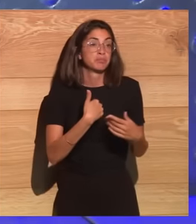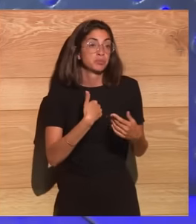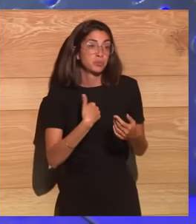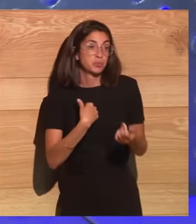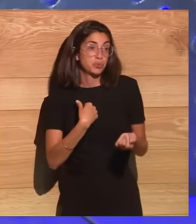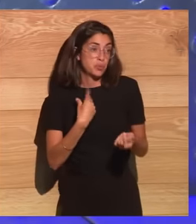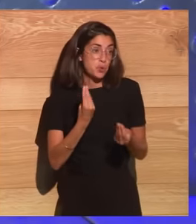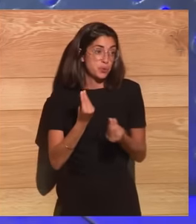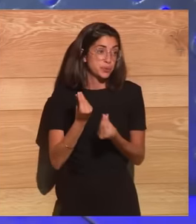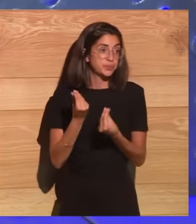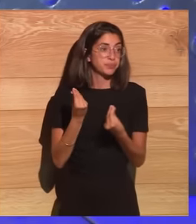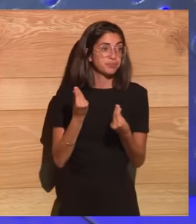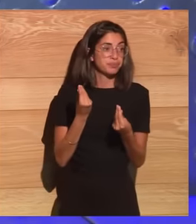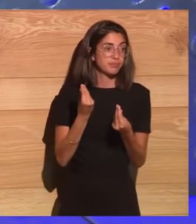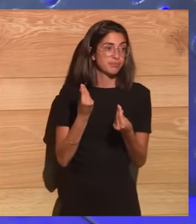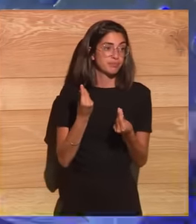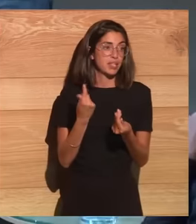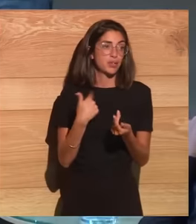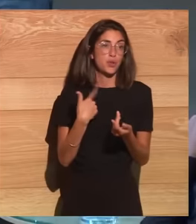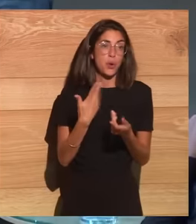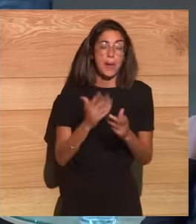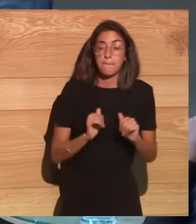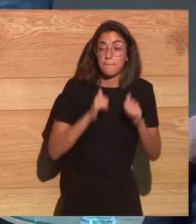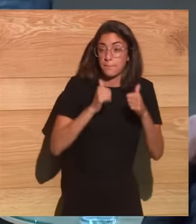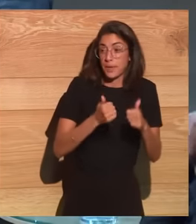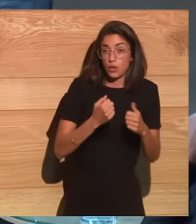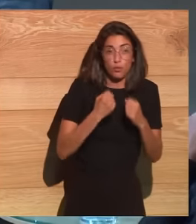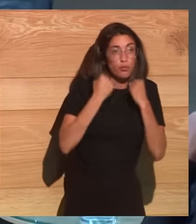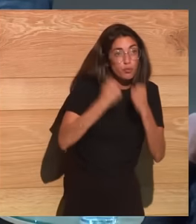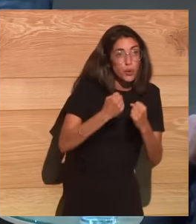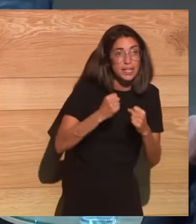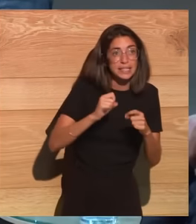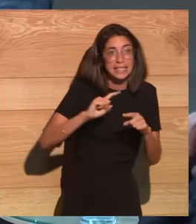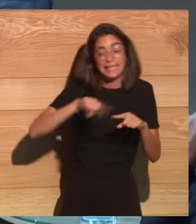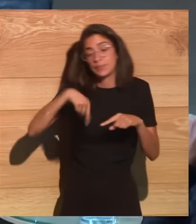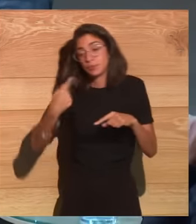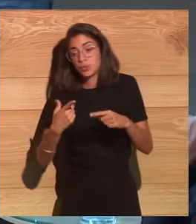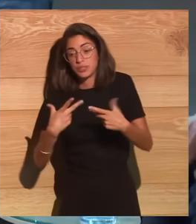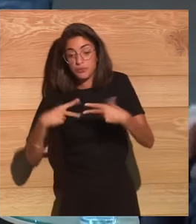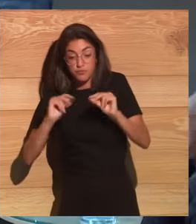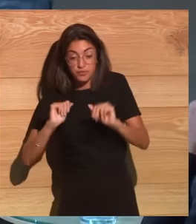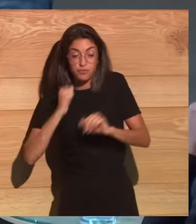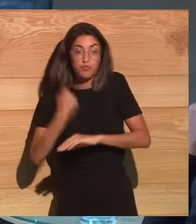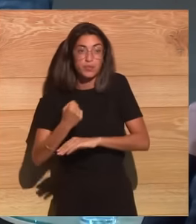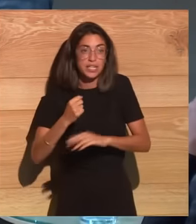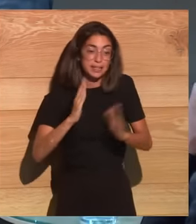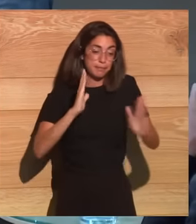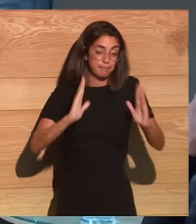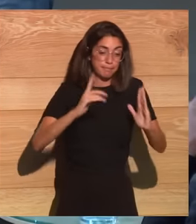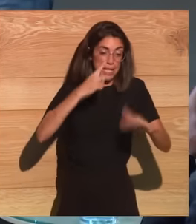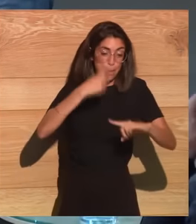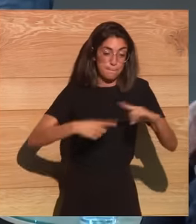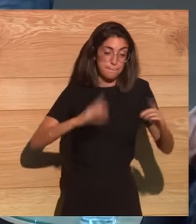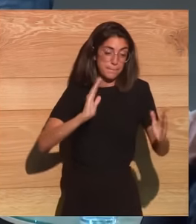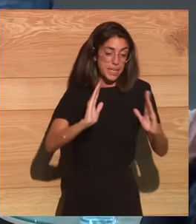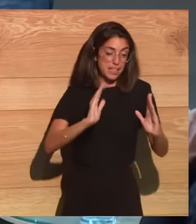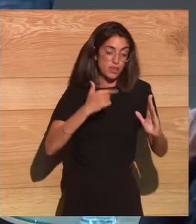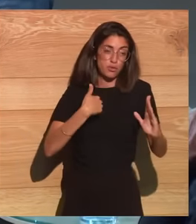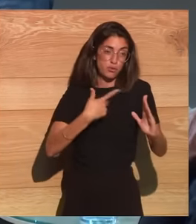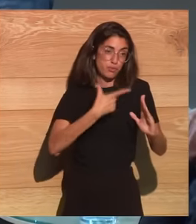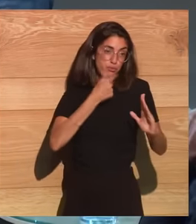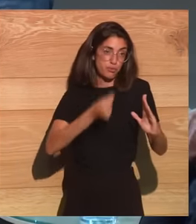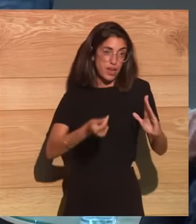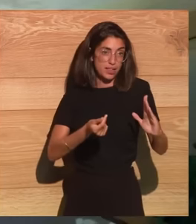demás. yo si empiezo fuerte y acabo fuerte, pues lo del medio lo vas a tener fácil, sí. O sea que el